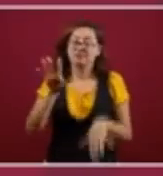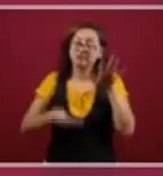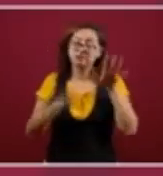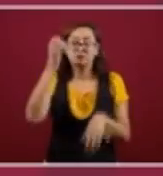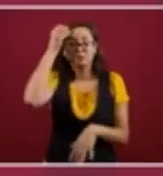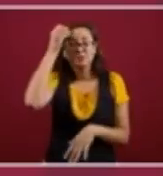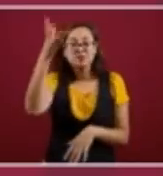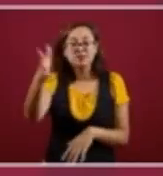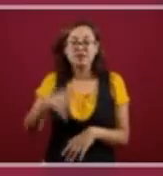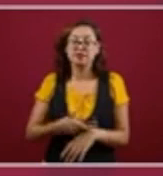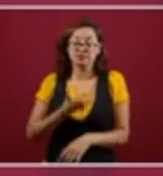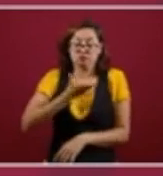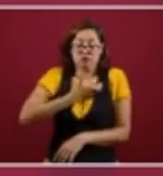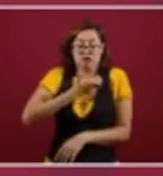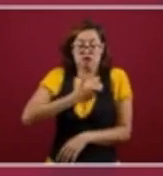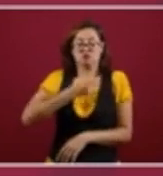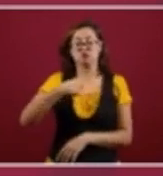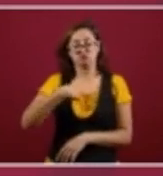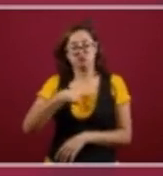dije